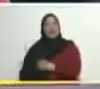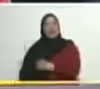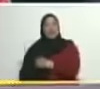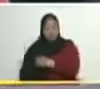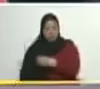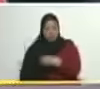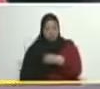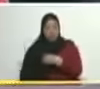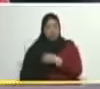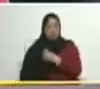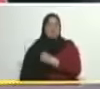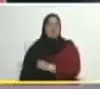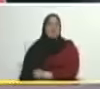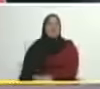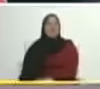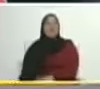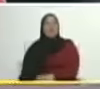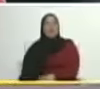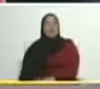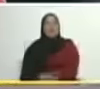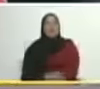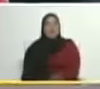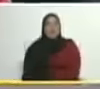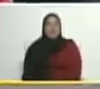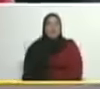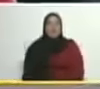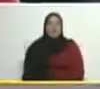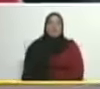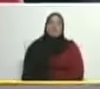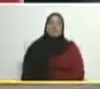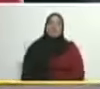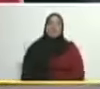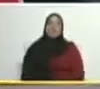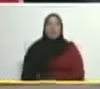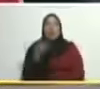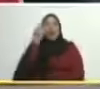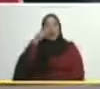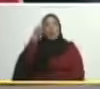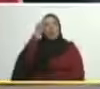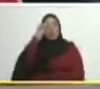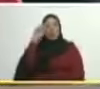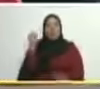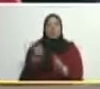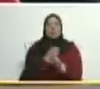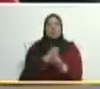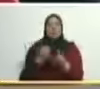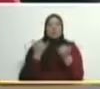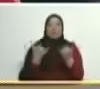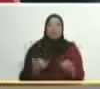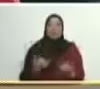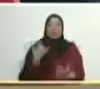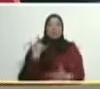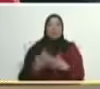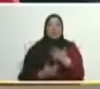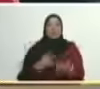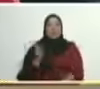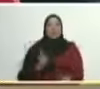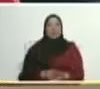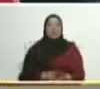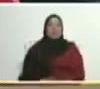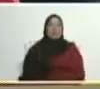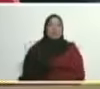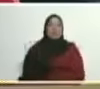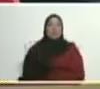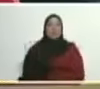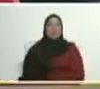Y mientras tanto, pues, tenemos a Cuba librando la batalla. Una batalla